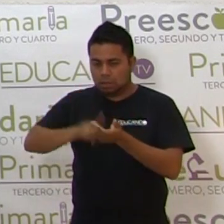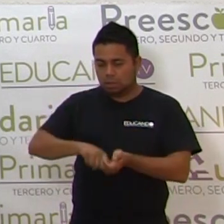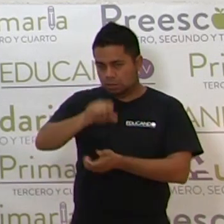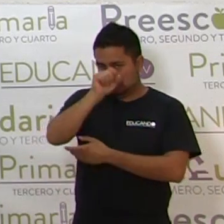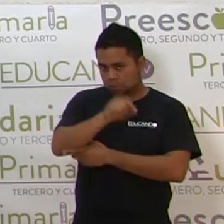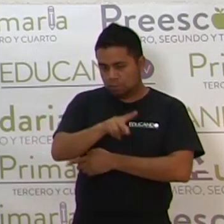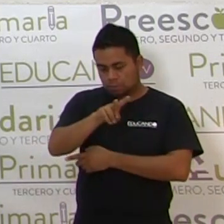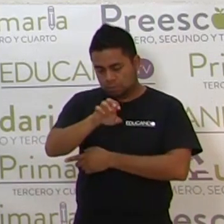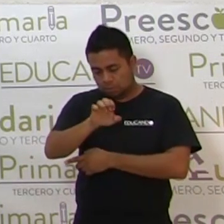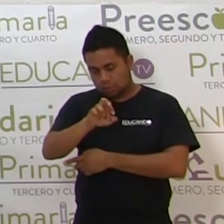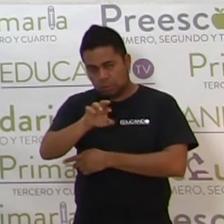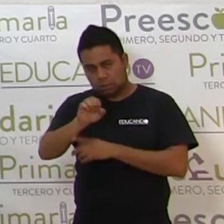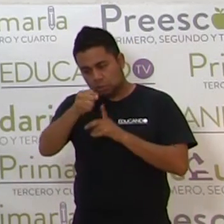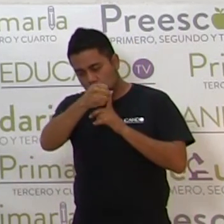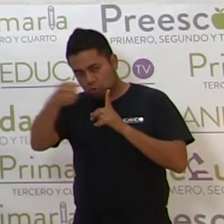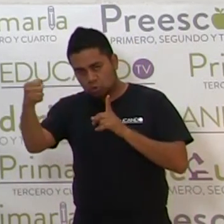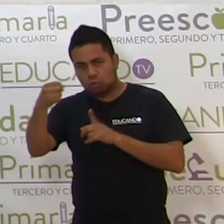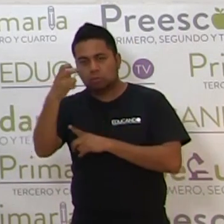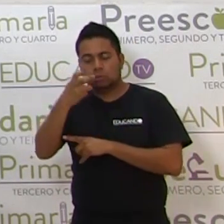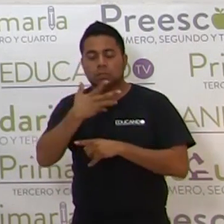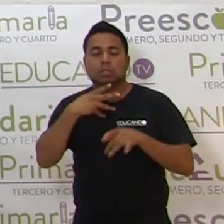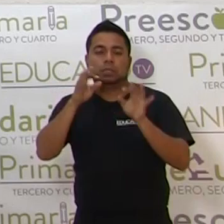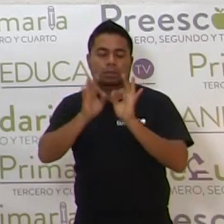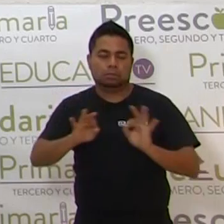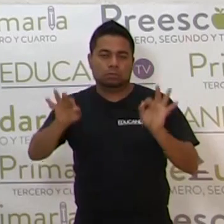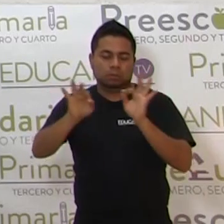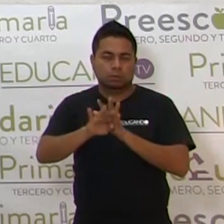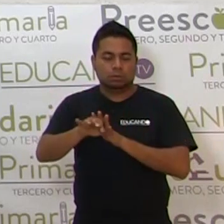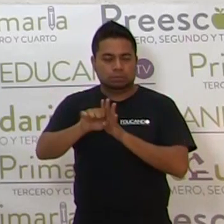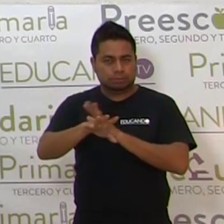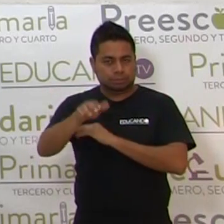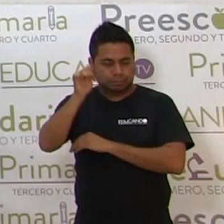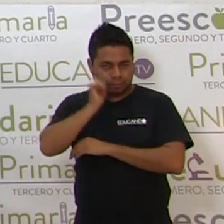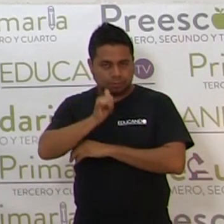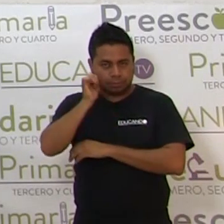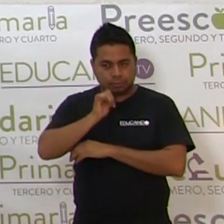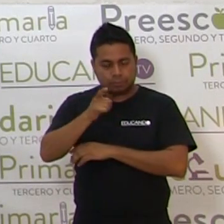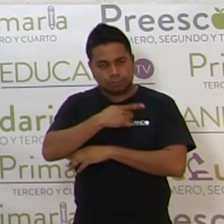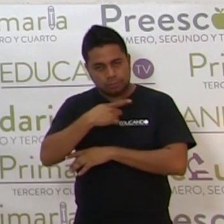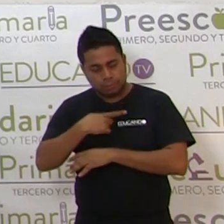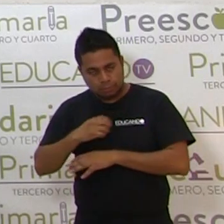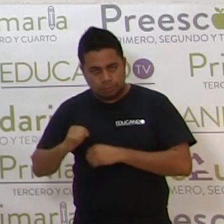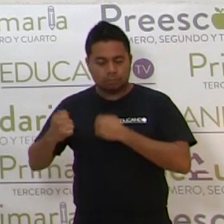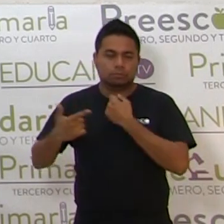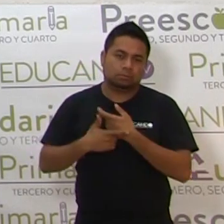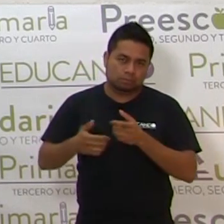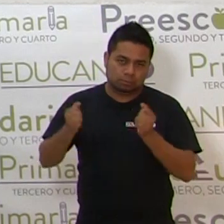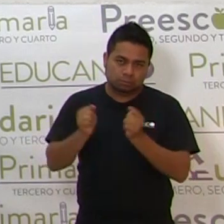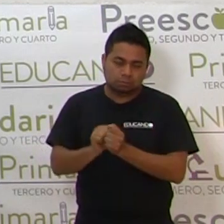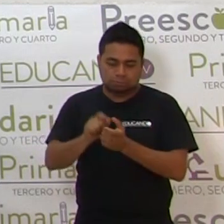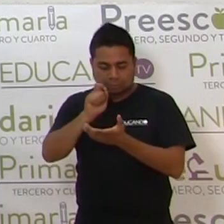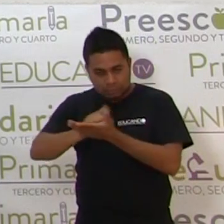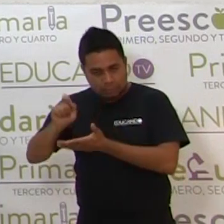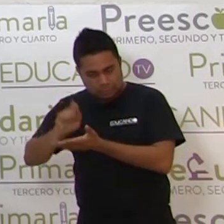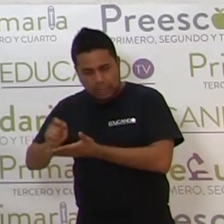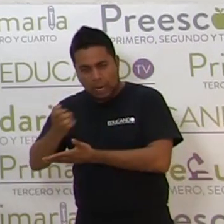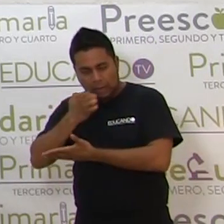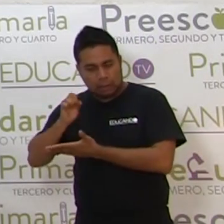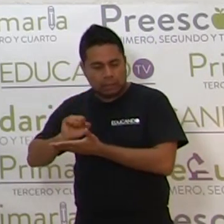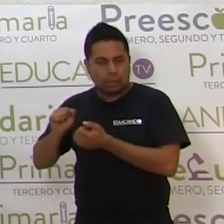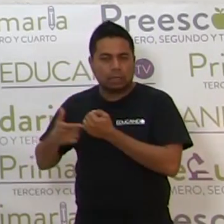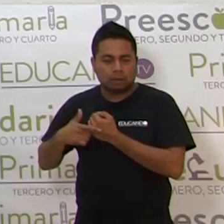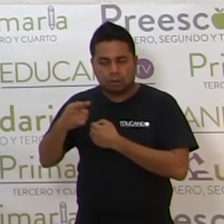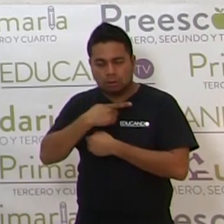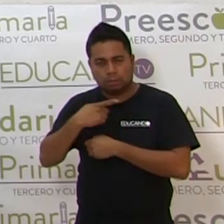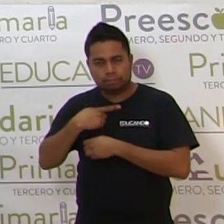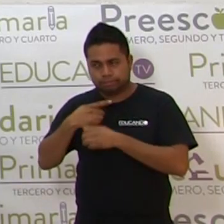verso. Por ello, es importante que siempre cuando tú tengas que hacer en algún trabajo de la escuela,